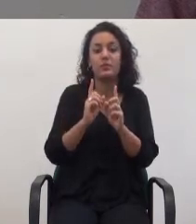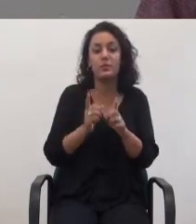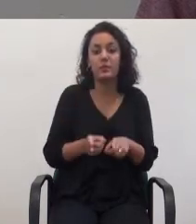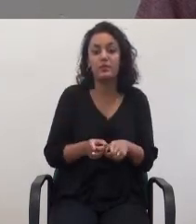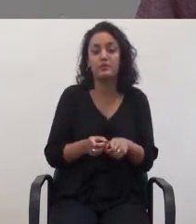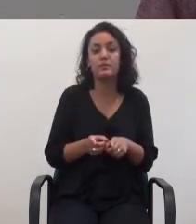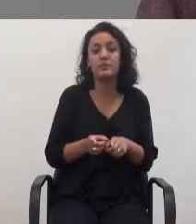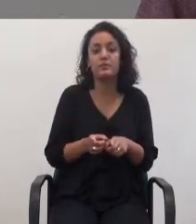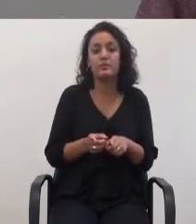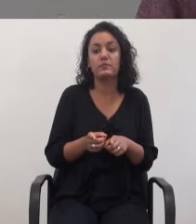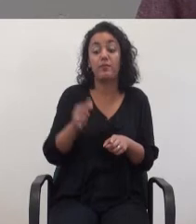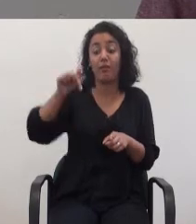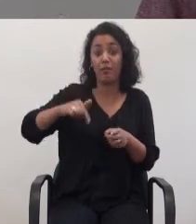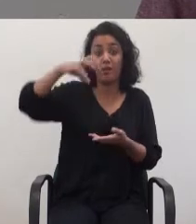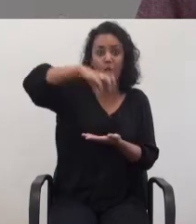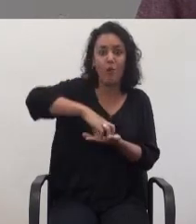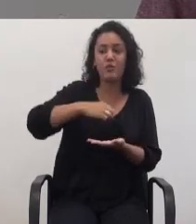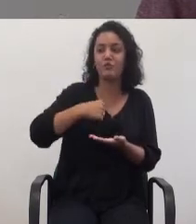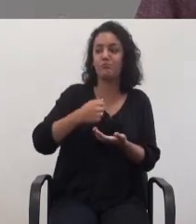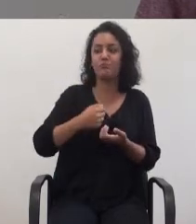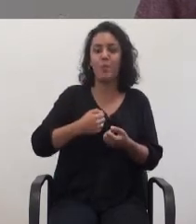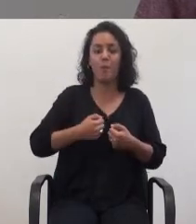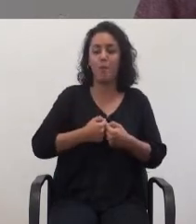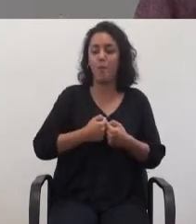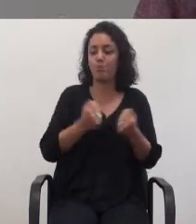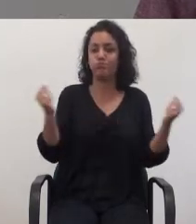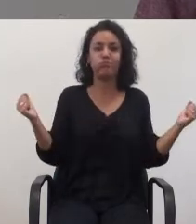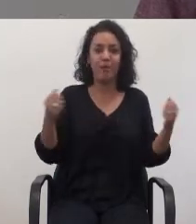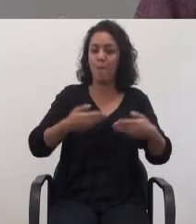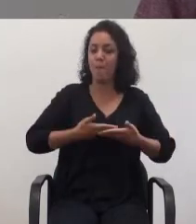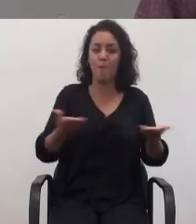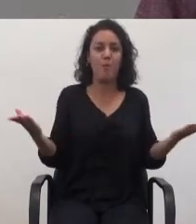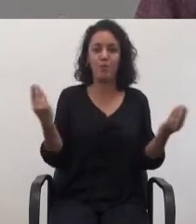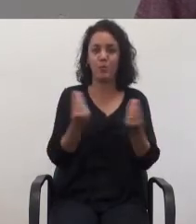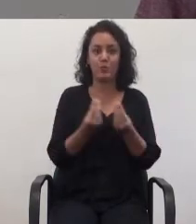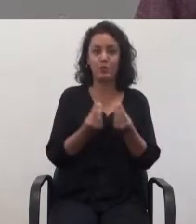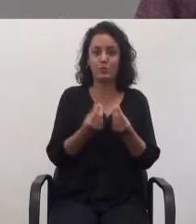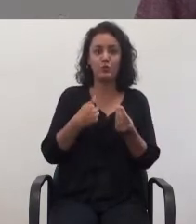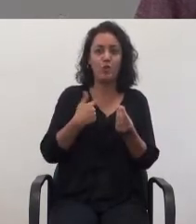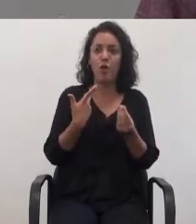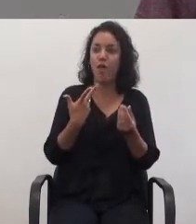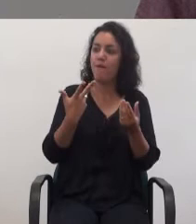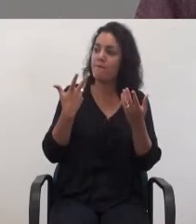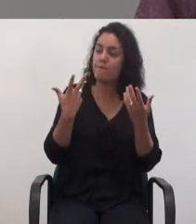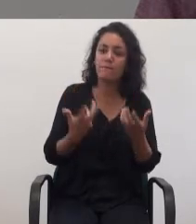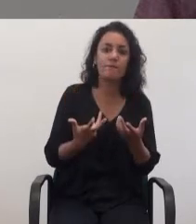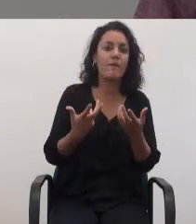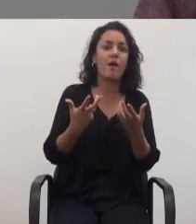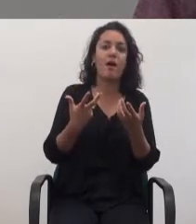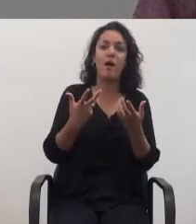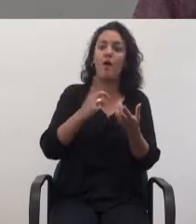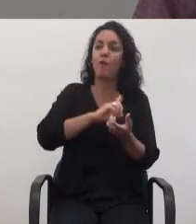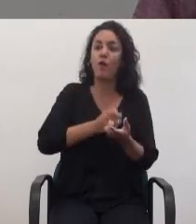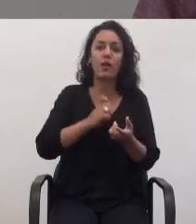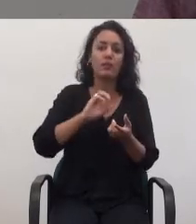es un lugar donde uno se expone mucho y donde vive todo muy intensamente, tanto las cosas positivas, los logros, las cuestiones, como también los palos